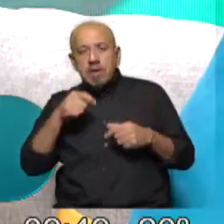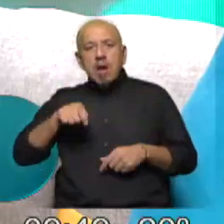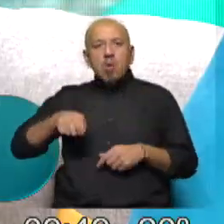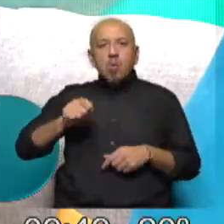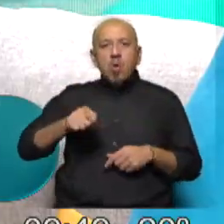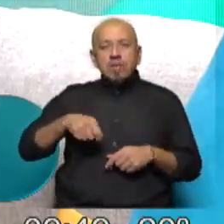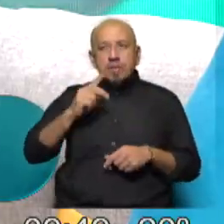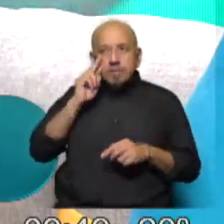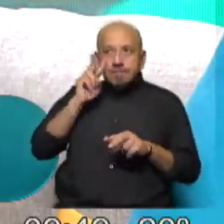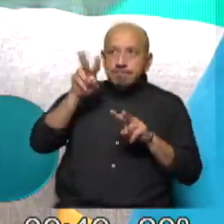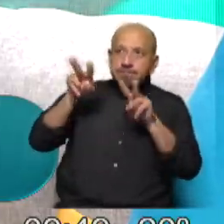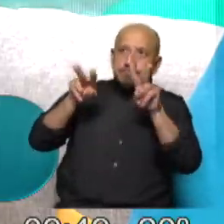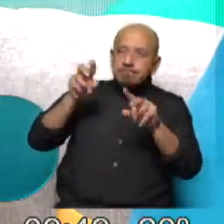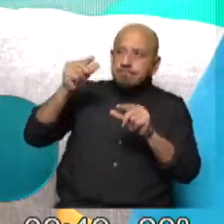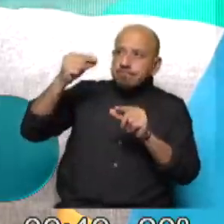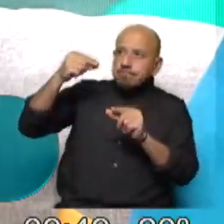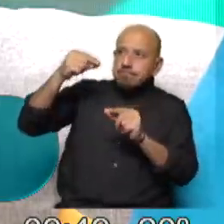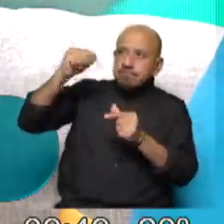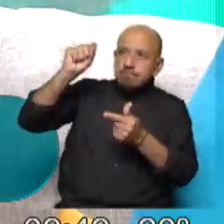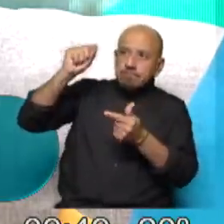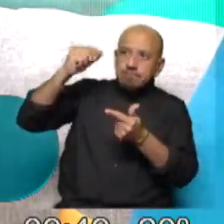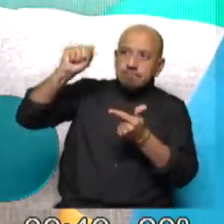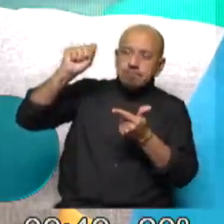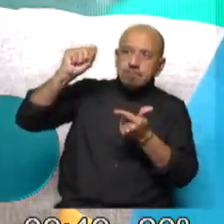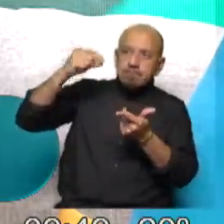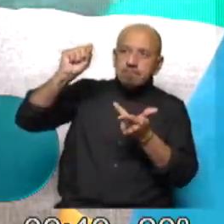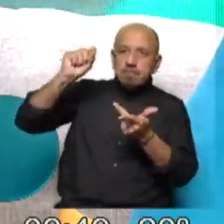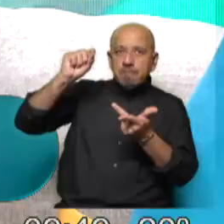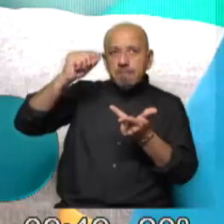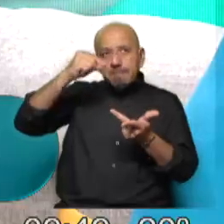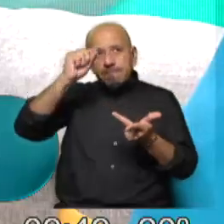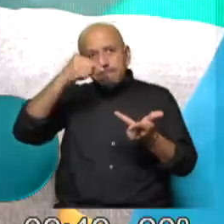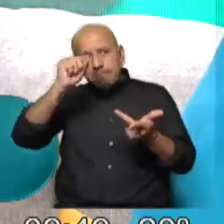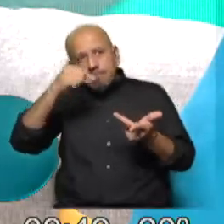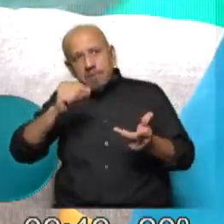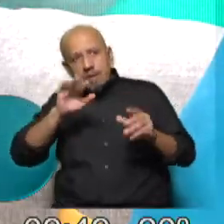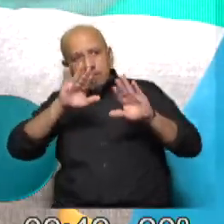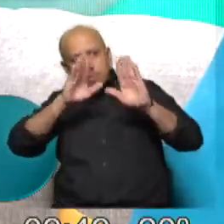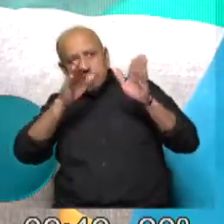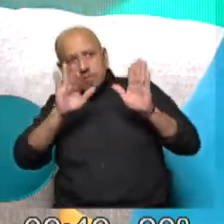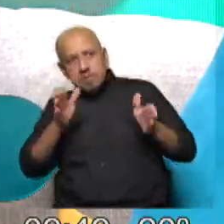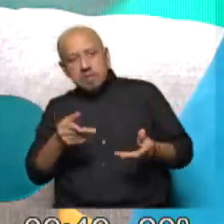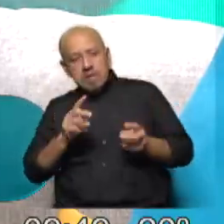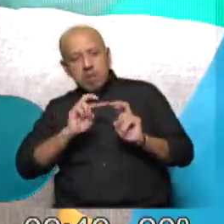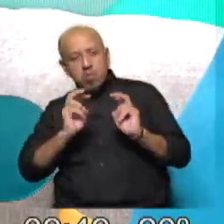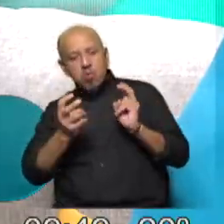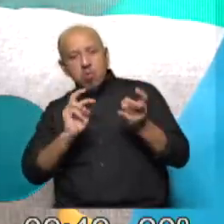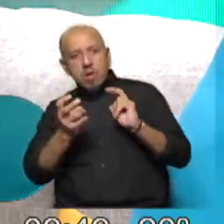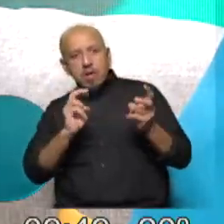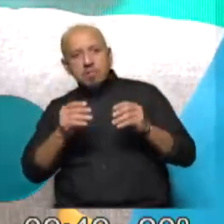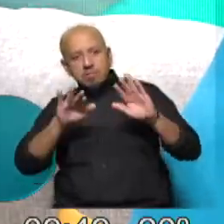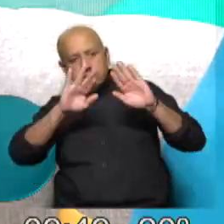está tratando de puntuar es la definición muscular y el volumen, o sea, el